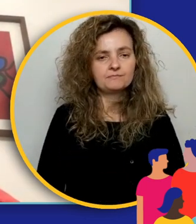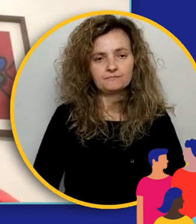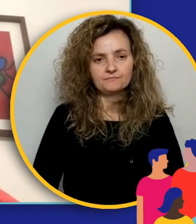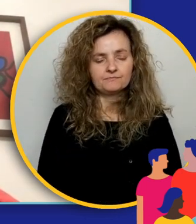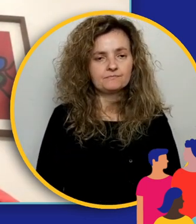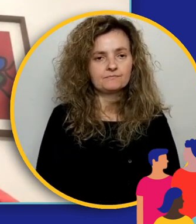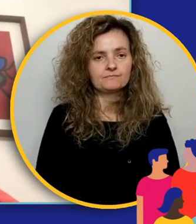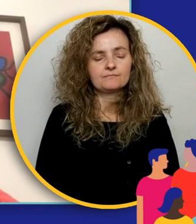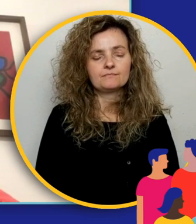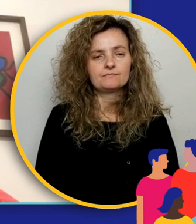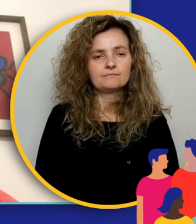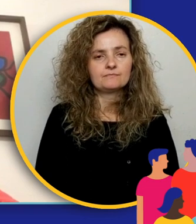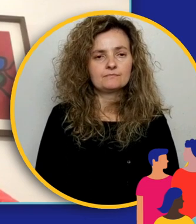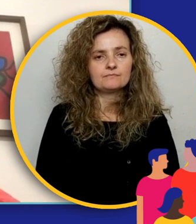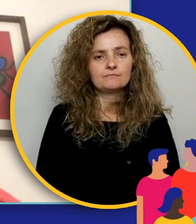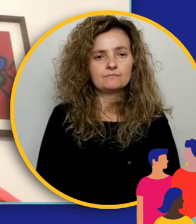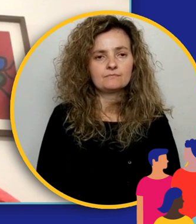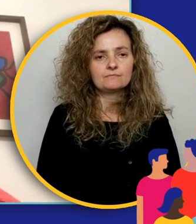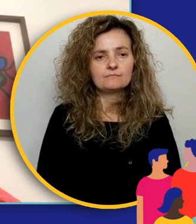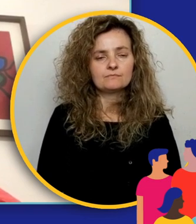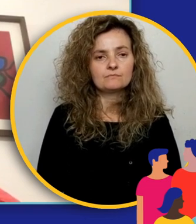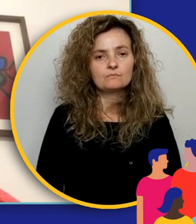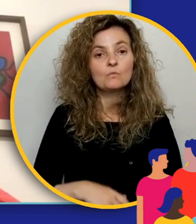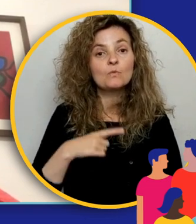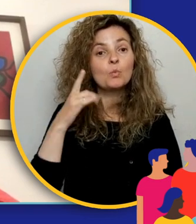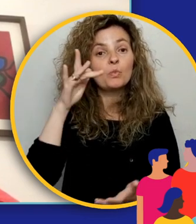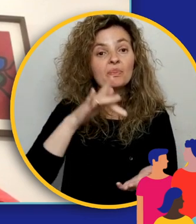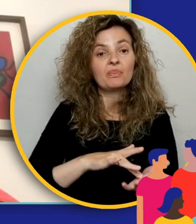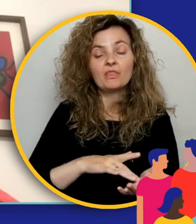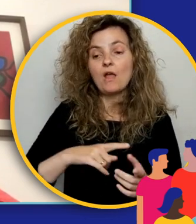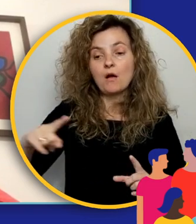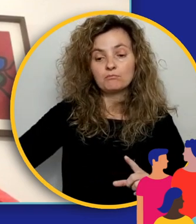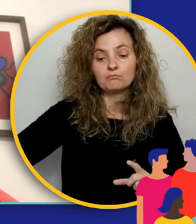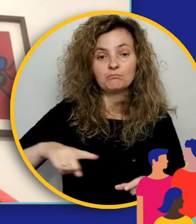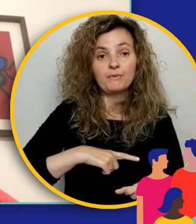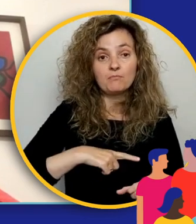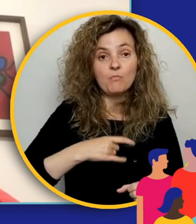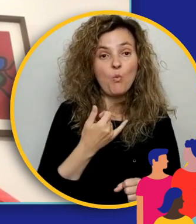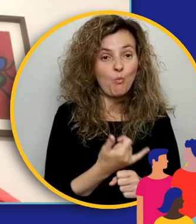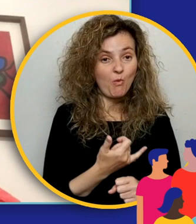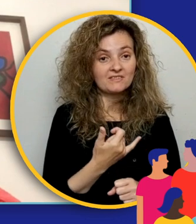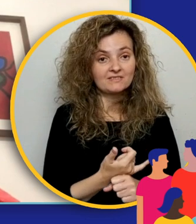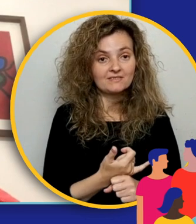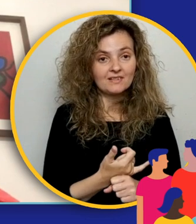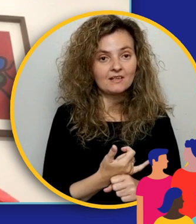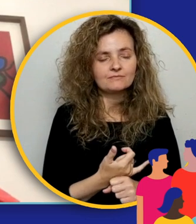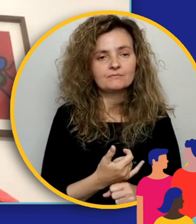cultura gallega. Y un día me llegó un WhatsApp